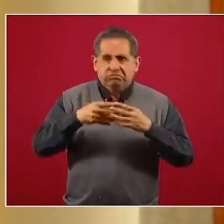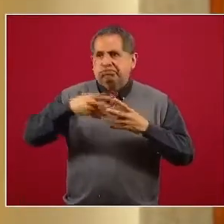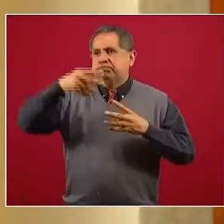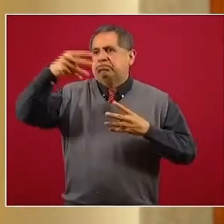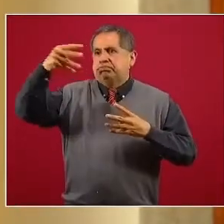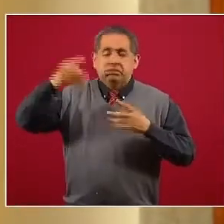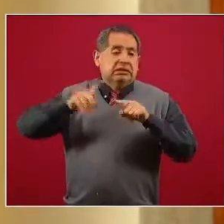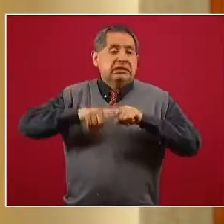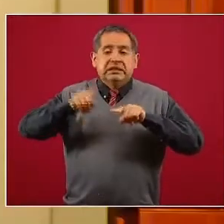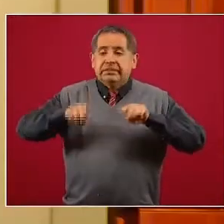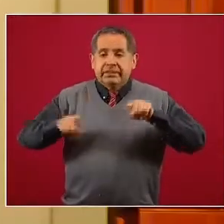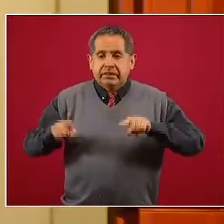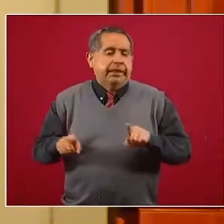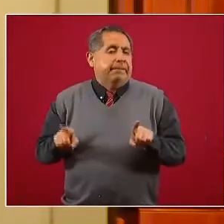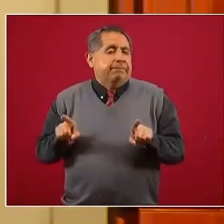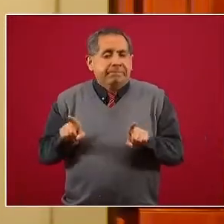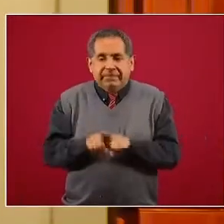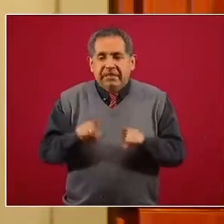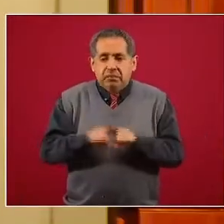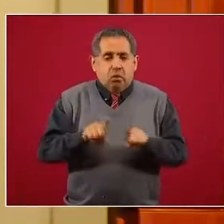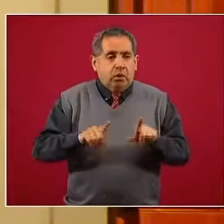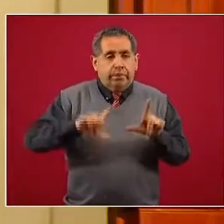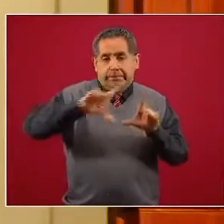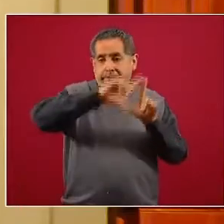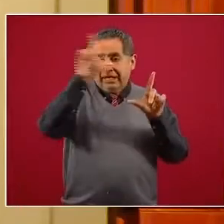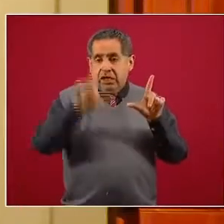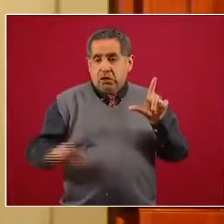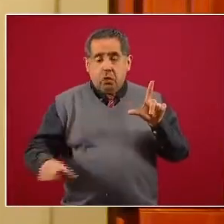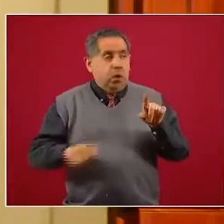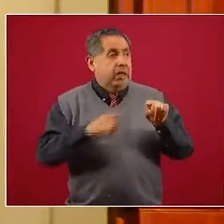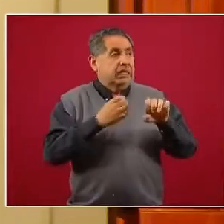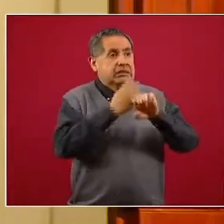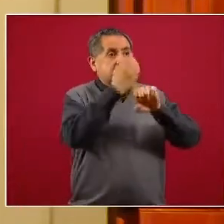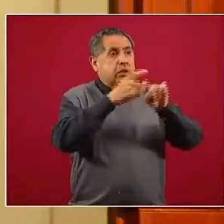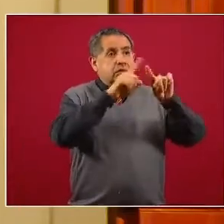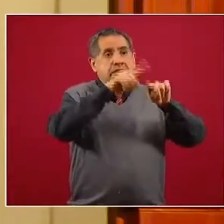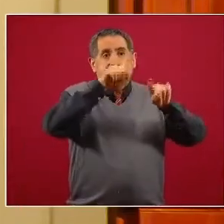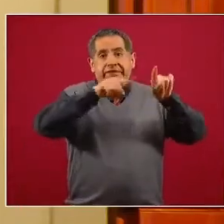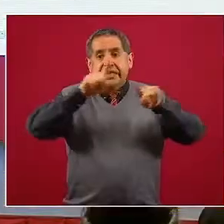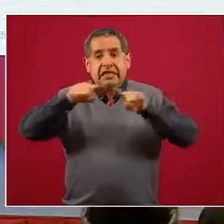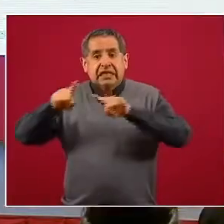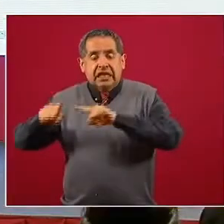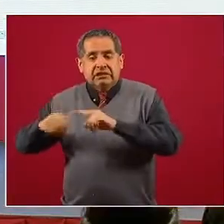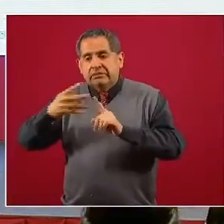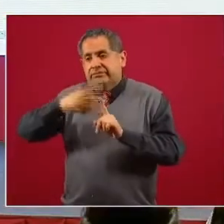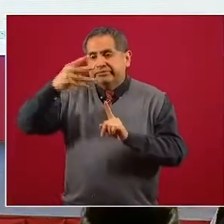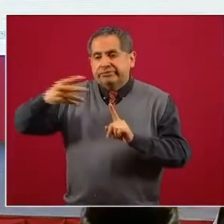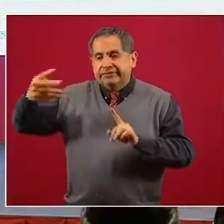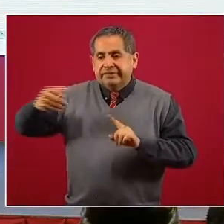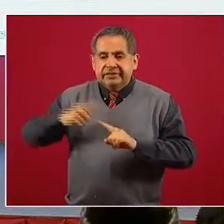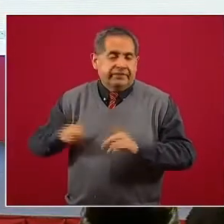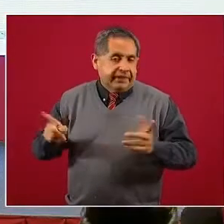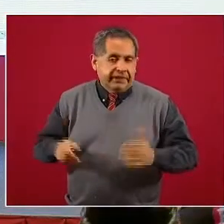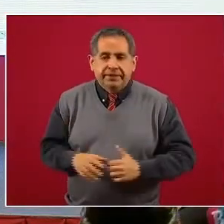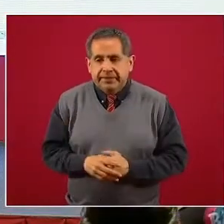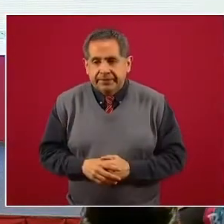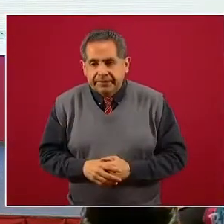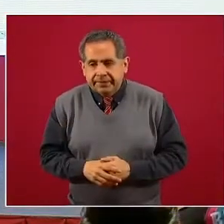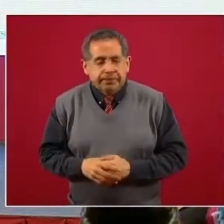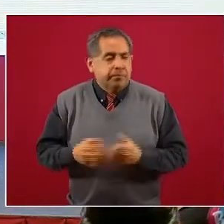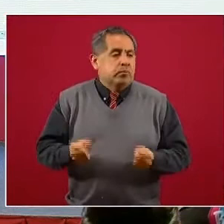epidémica del Estado. Y lo mismo sucede con los estados y el nivel nacional. Veamos que la ocupación